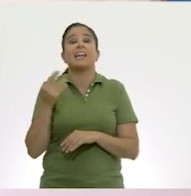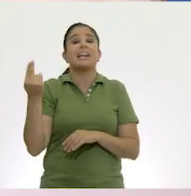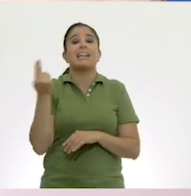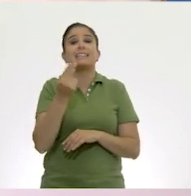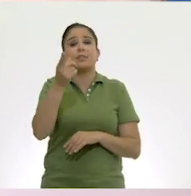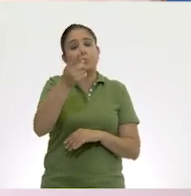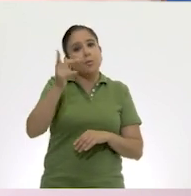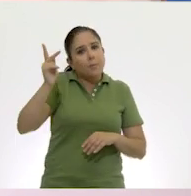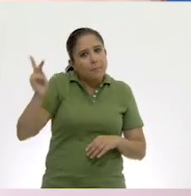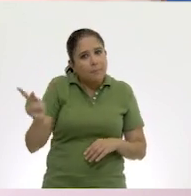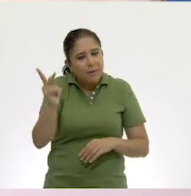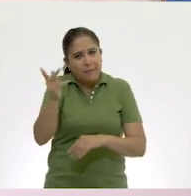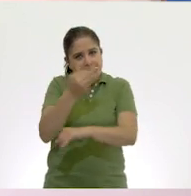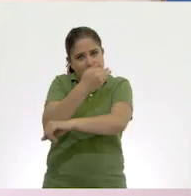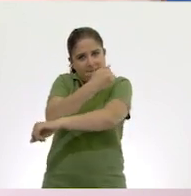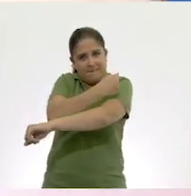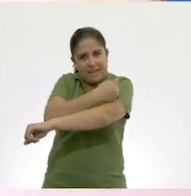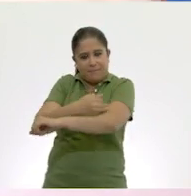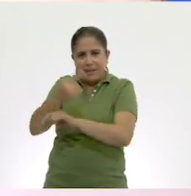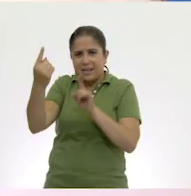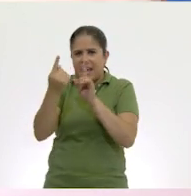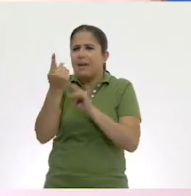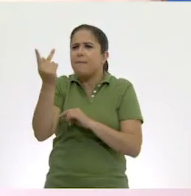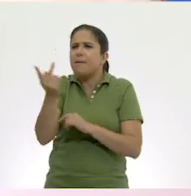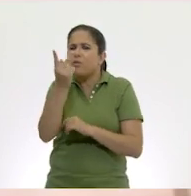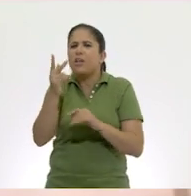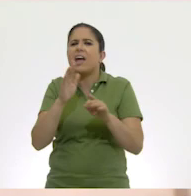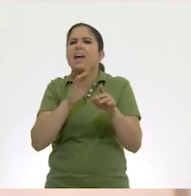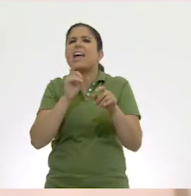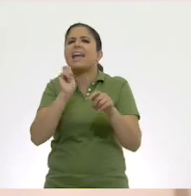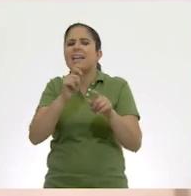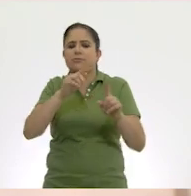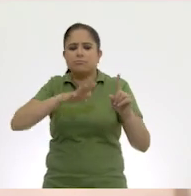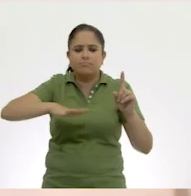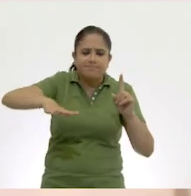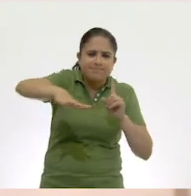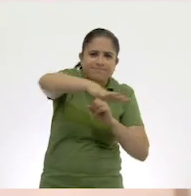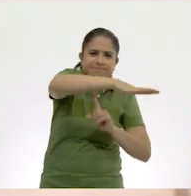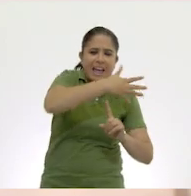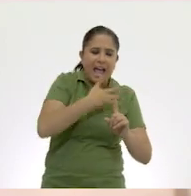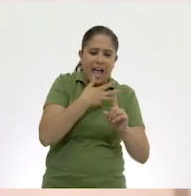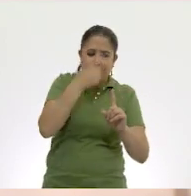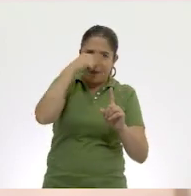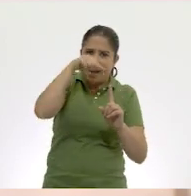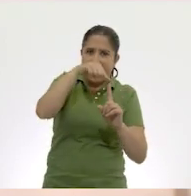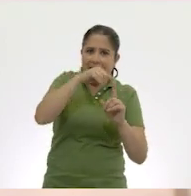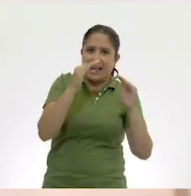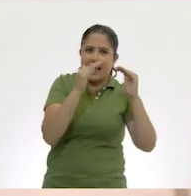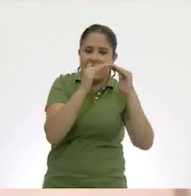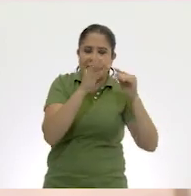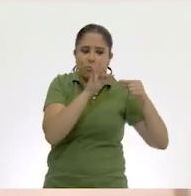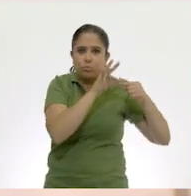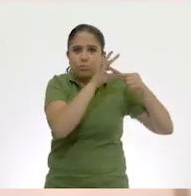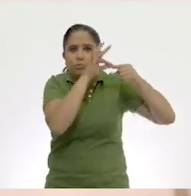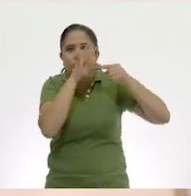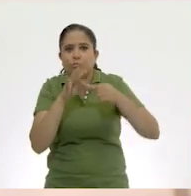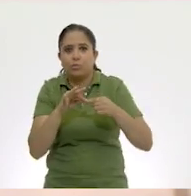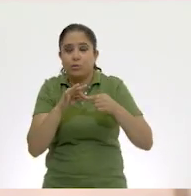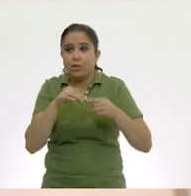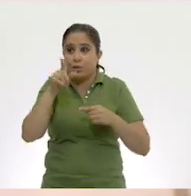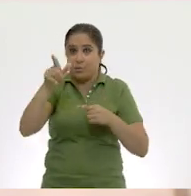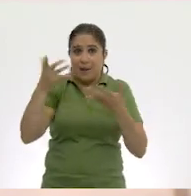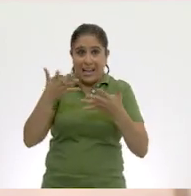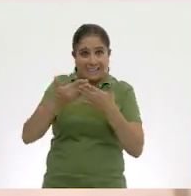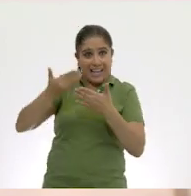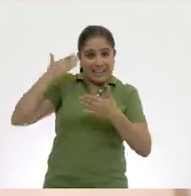que le preguntes a algún familiar todas esas referencias que puedan ayudarte a llegar a tu casa tú hiciste un croquis